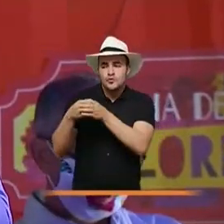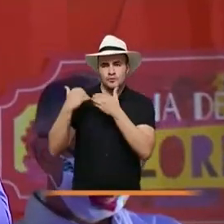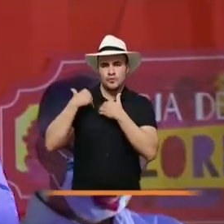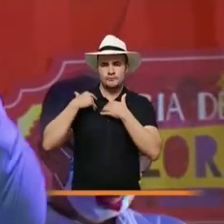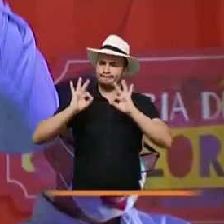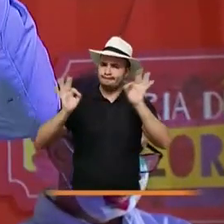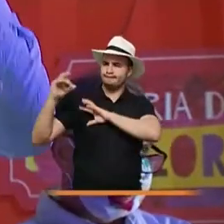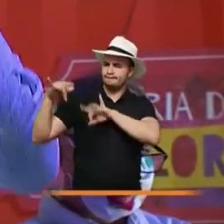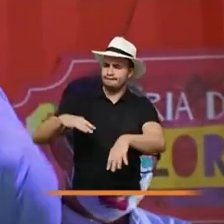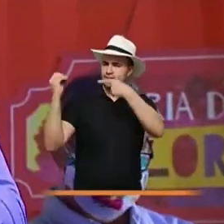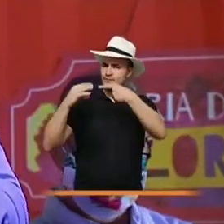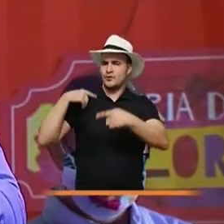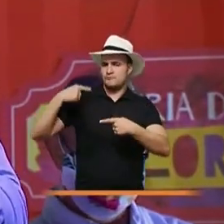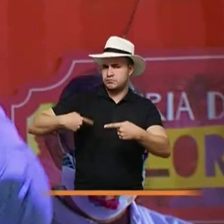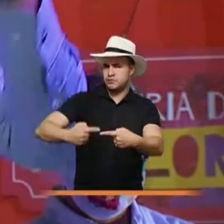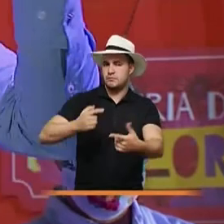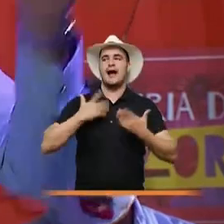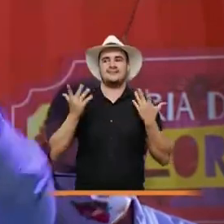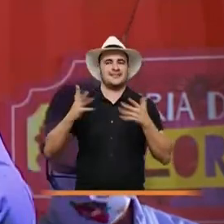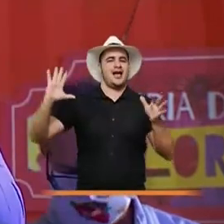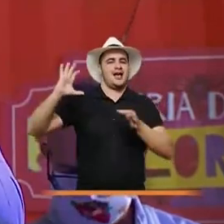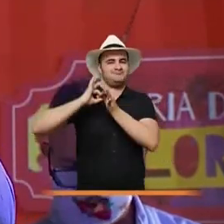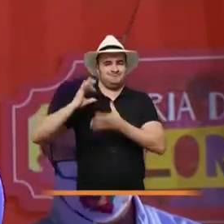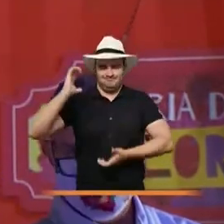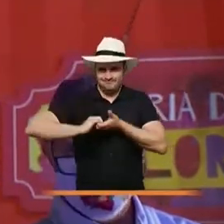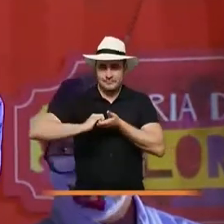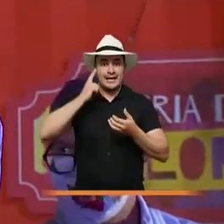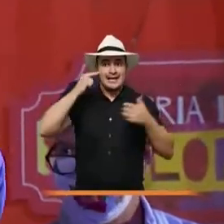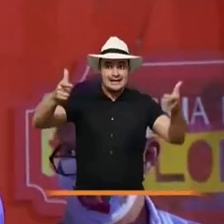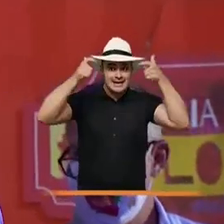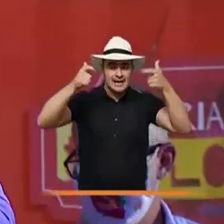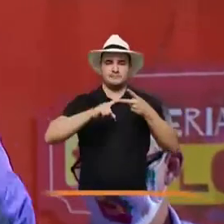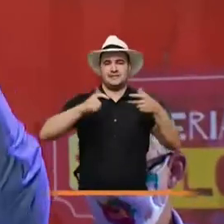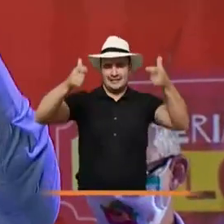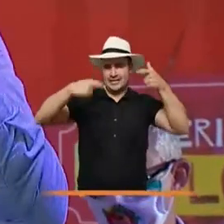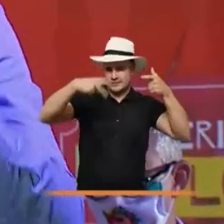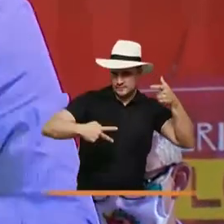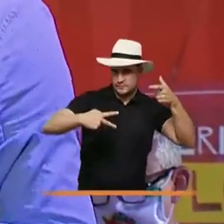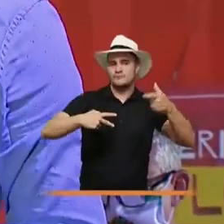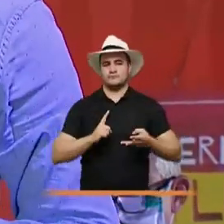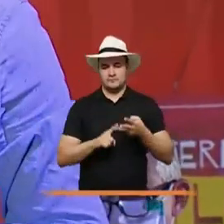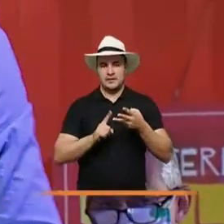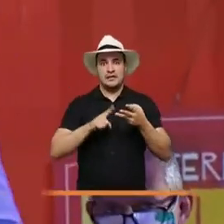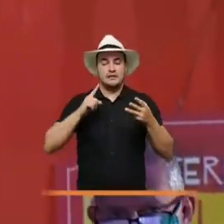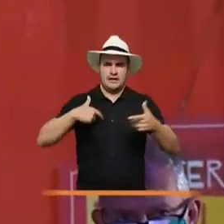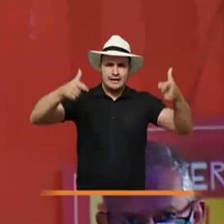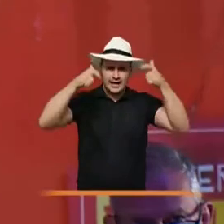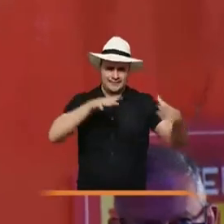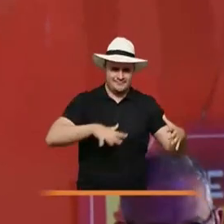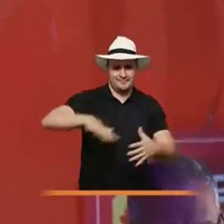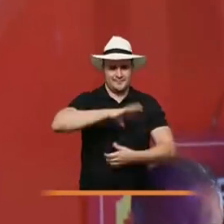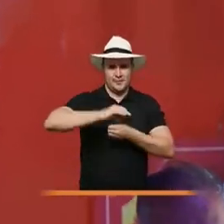una alianza para que el rey de la troba así como el virrey y el rey del pueblo que es una novedad de este año